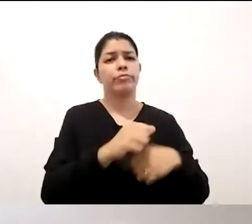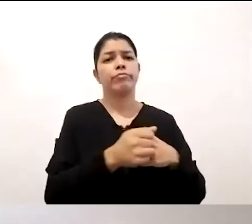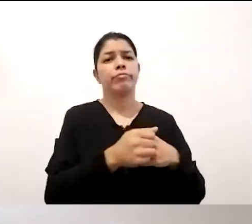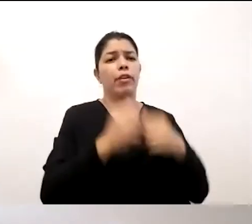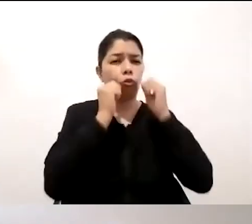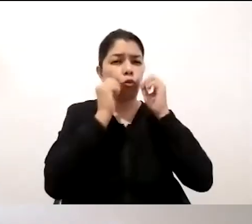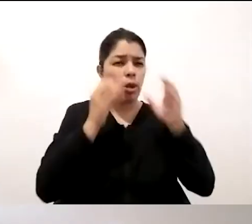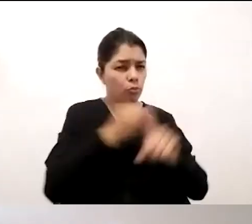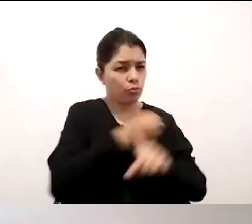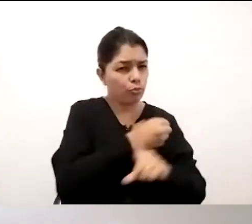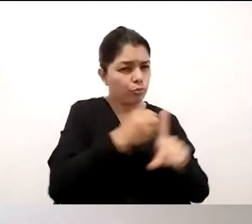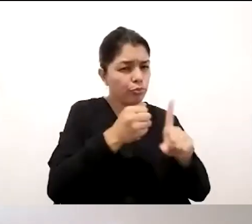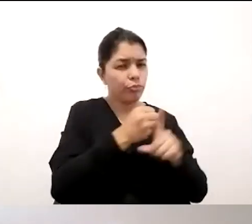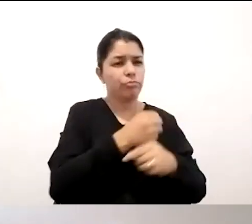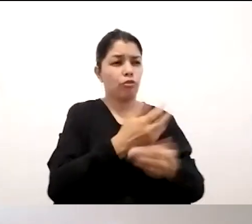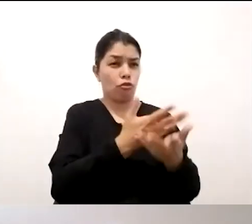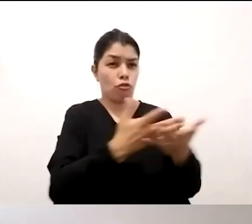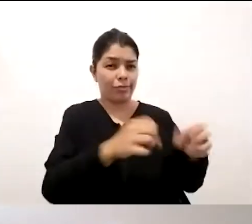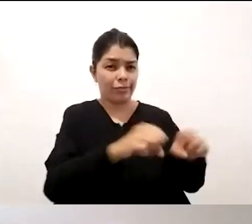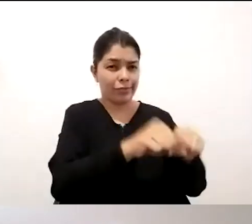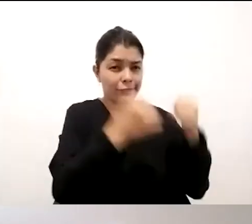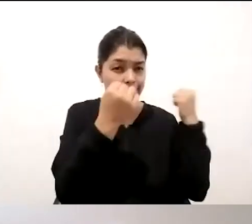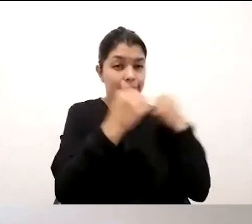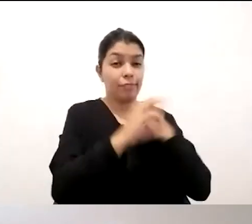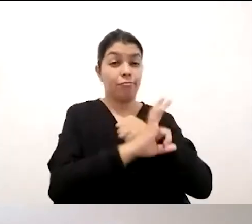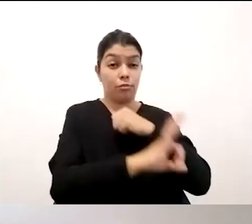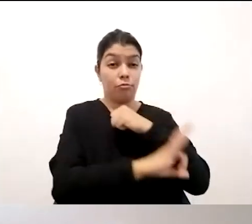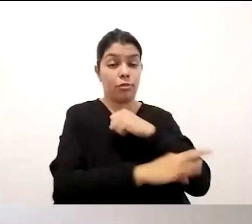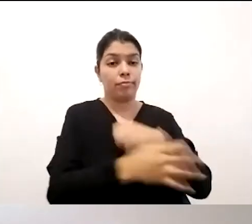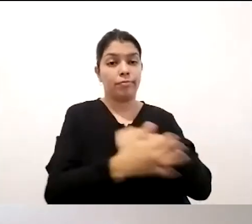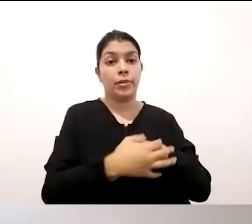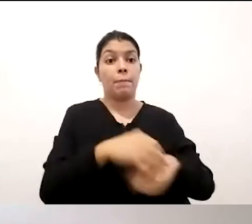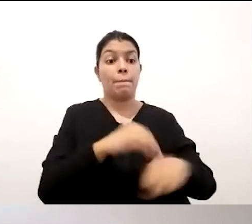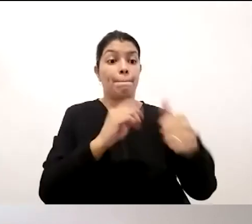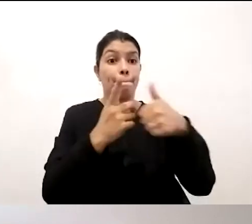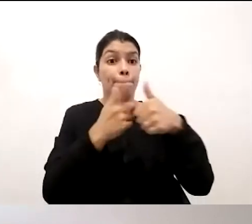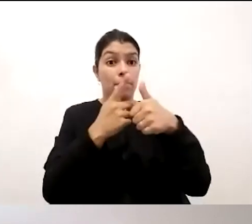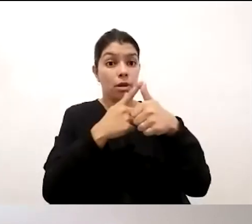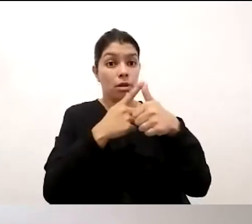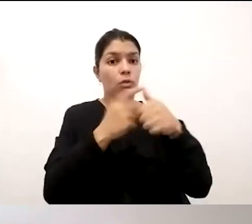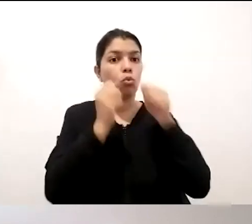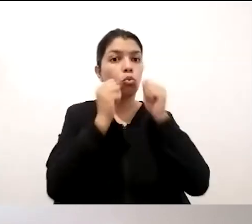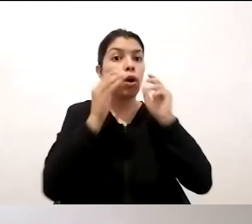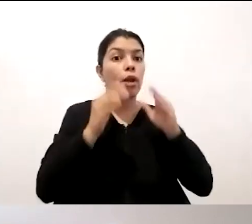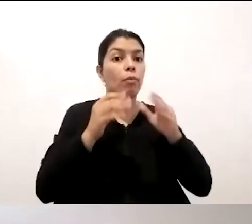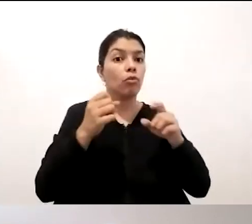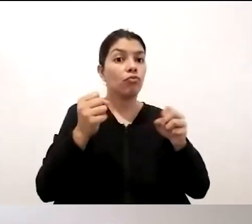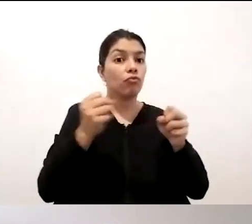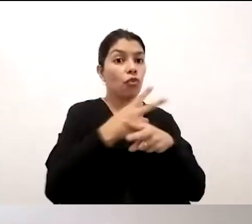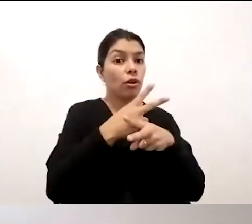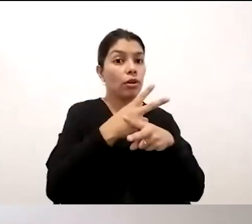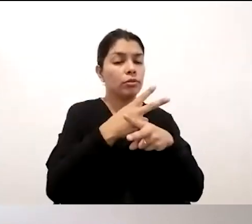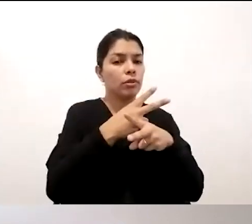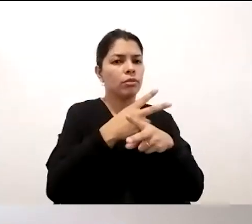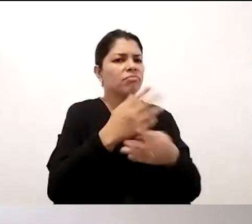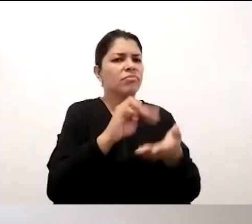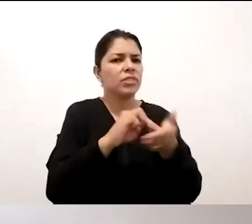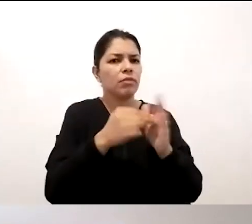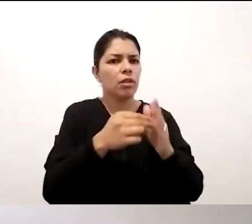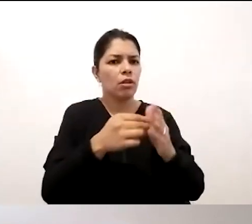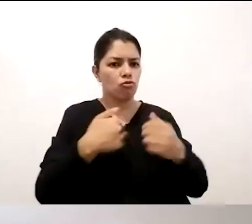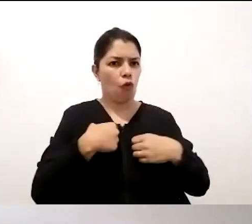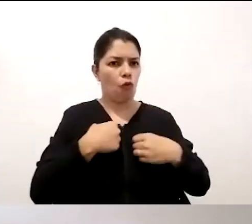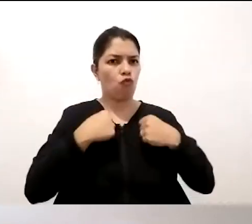psicológica. Para ello vamos a hablar de la primera y es la violencia física, que es cuando una persona utiliza la fuerza con el